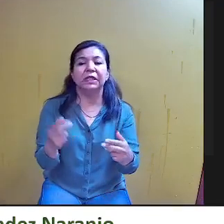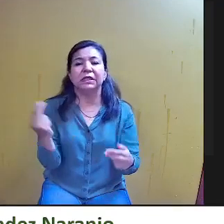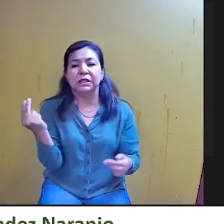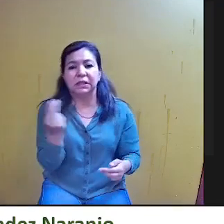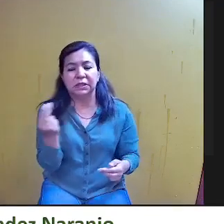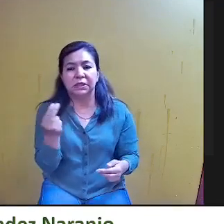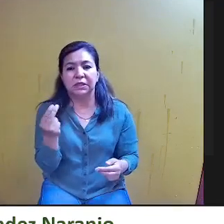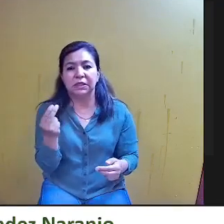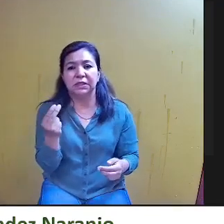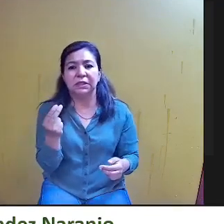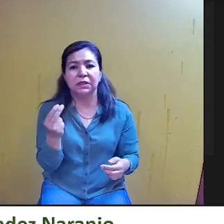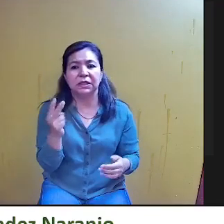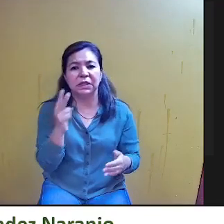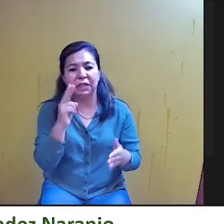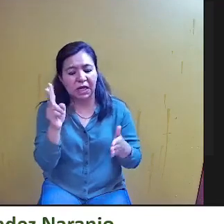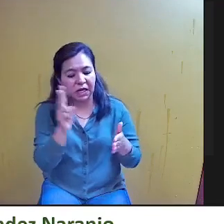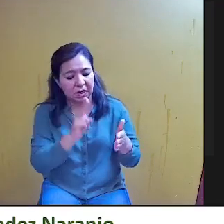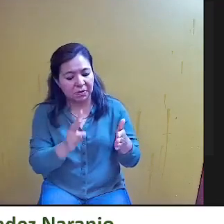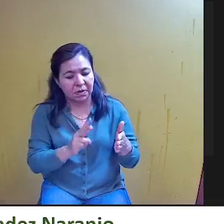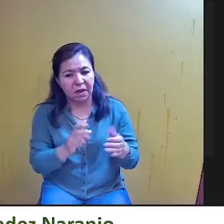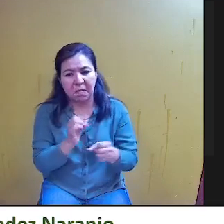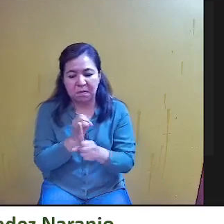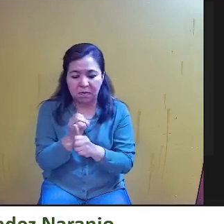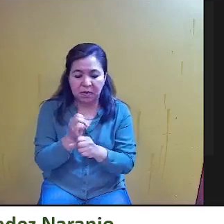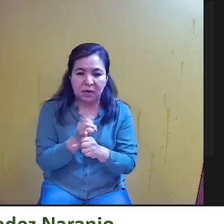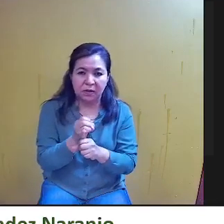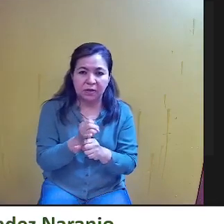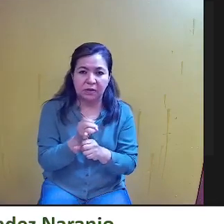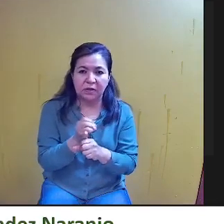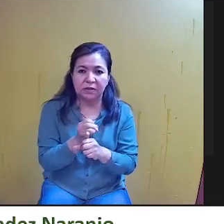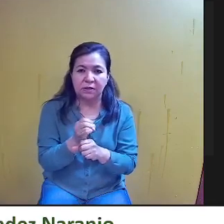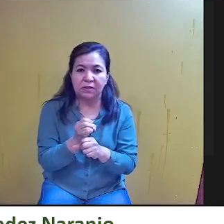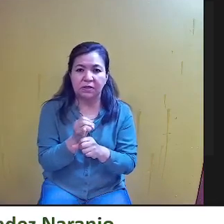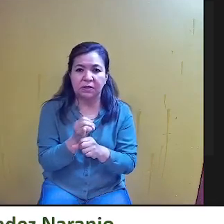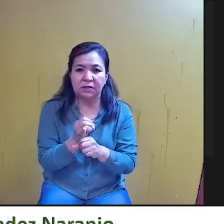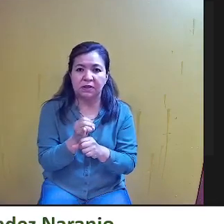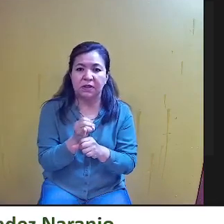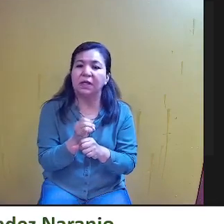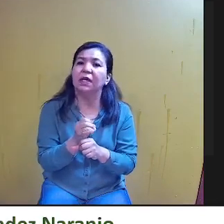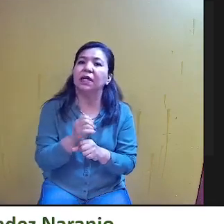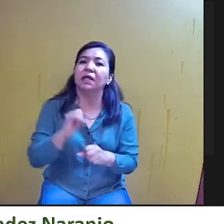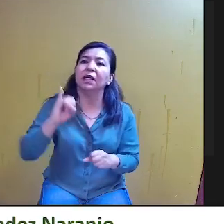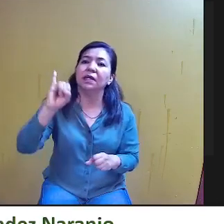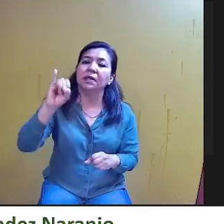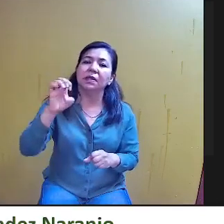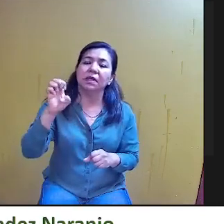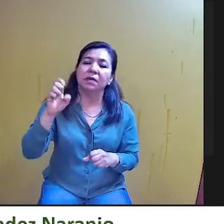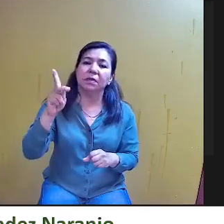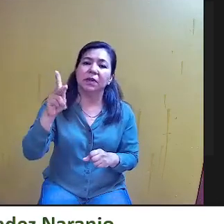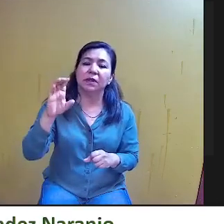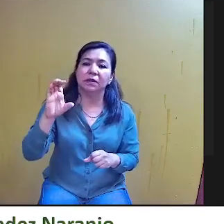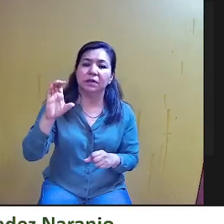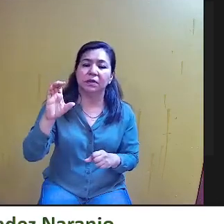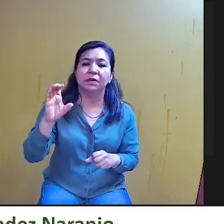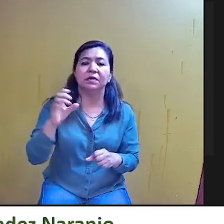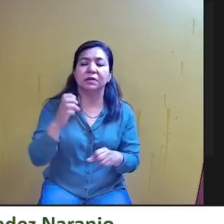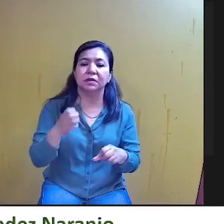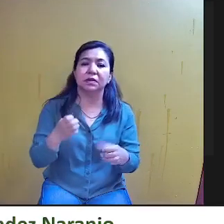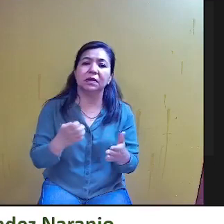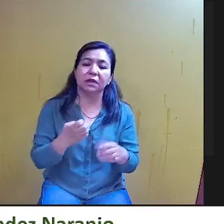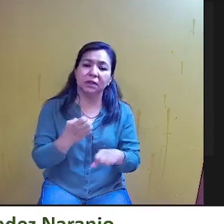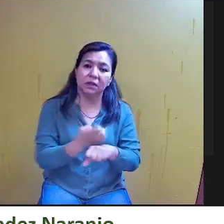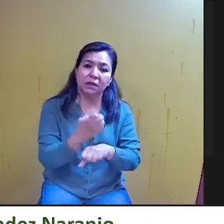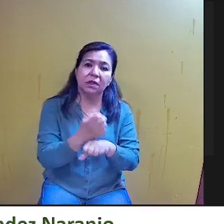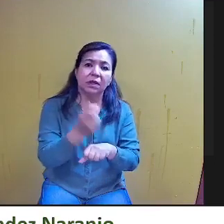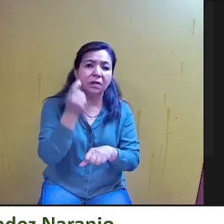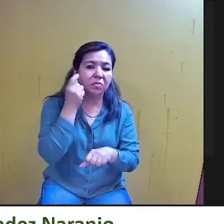fondo, entendiendo que a partir de la determinación que al respecto emitiera el Instituto Electoral, estará en aptitud legal de pronunciarse